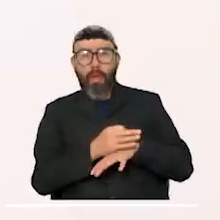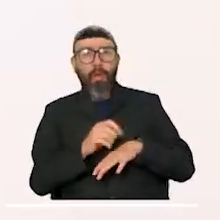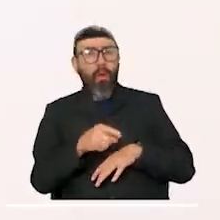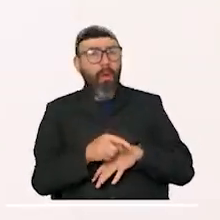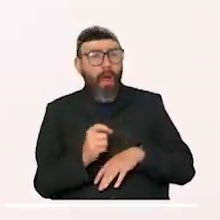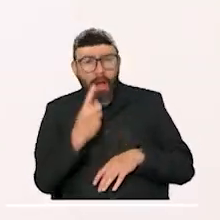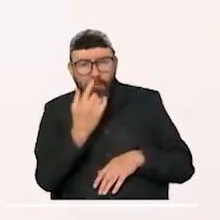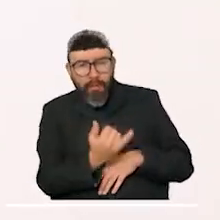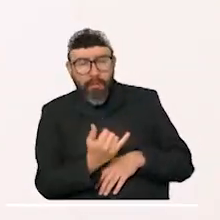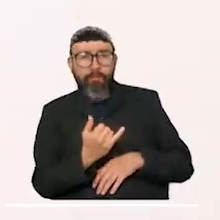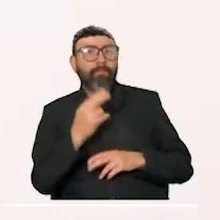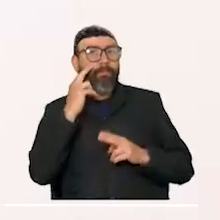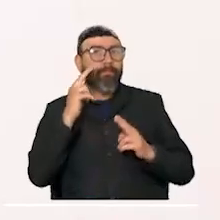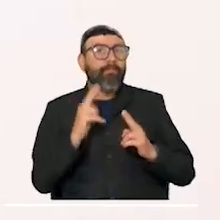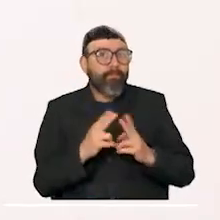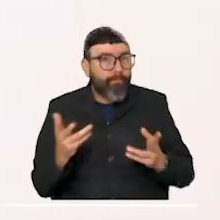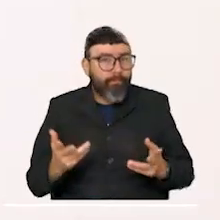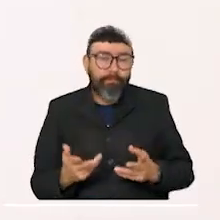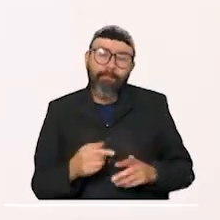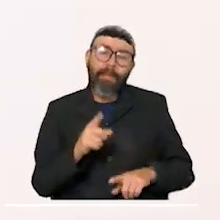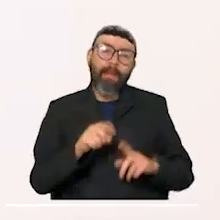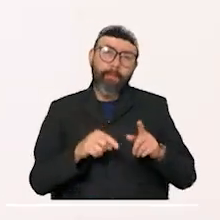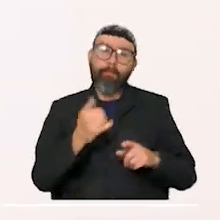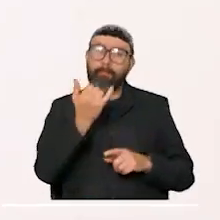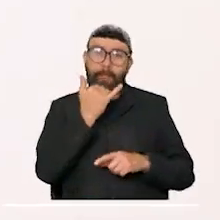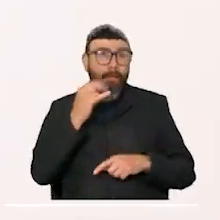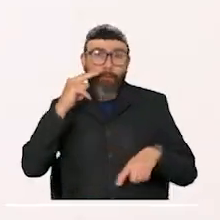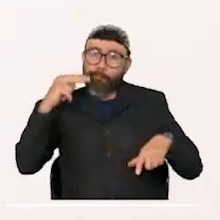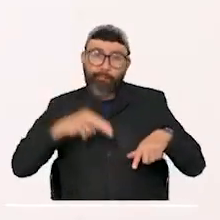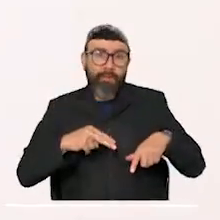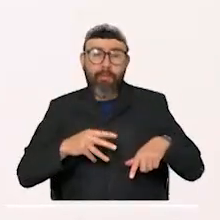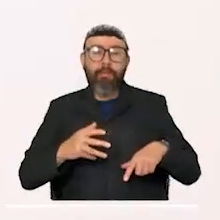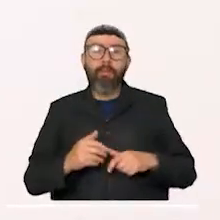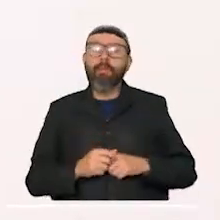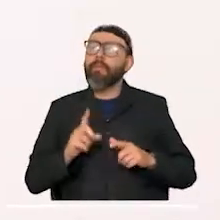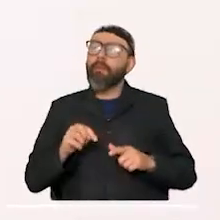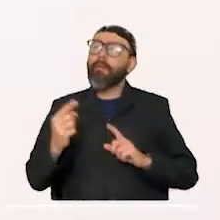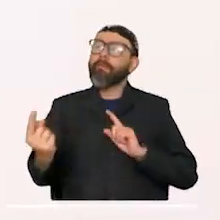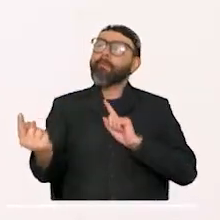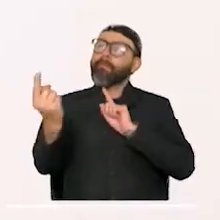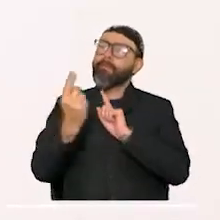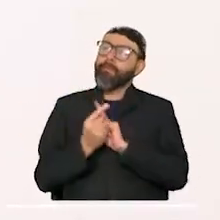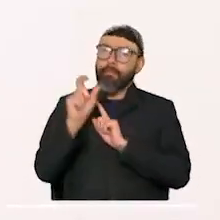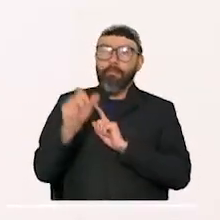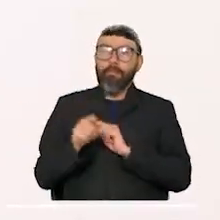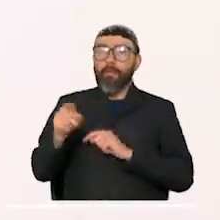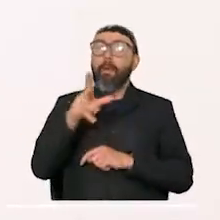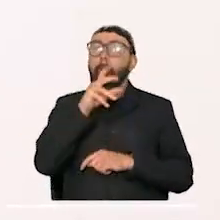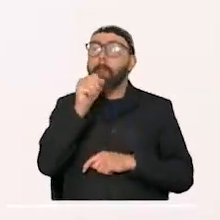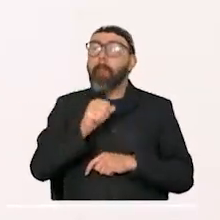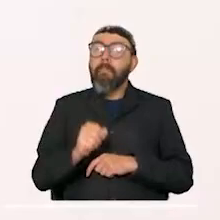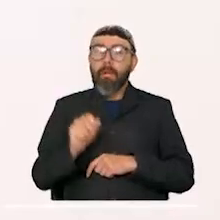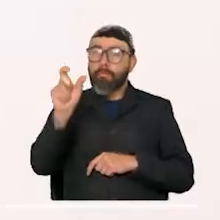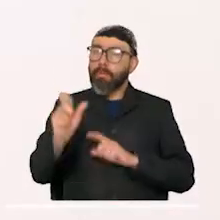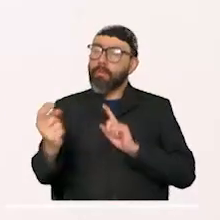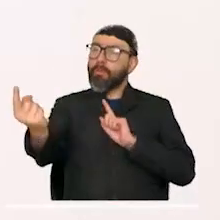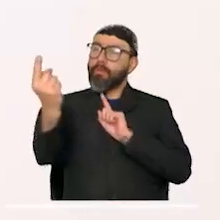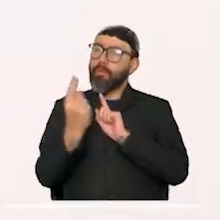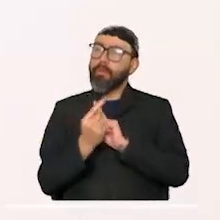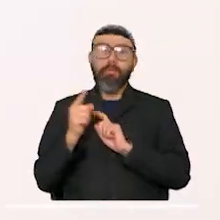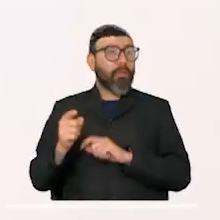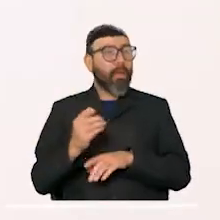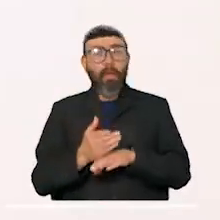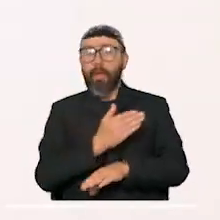también me ha pasado mucho en consulta que llegan personas de la tercera edad que no han disfrutado nunca